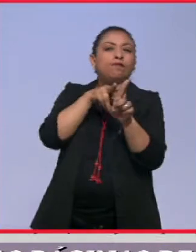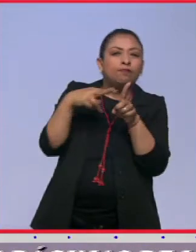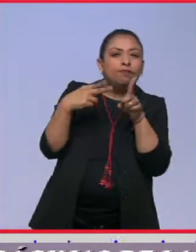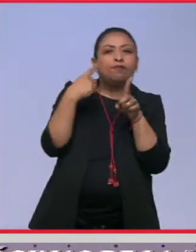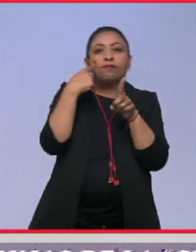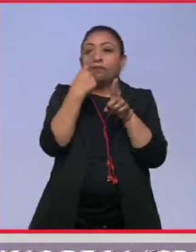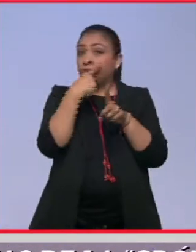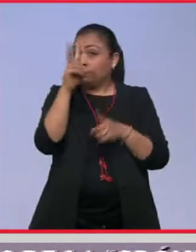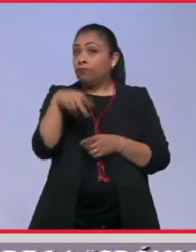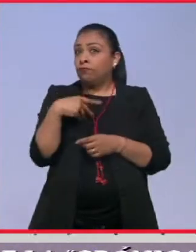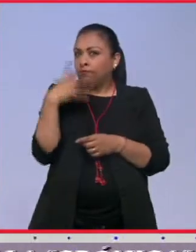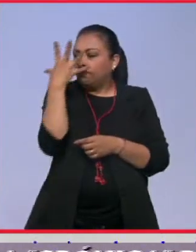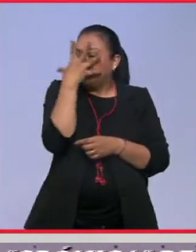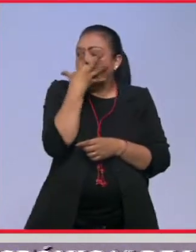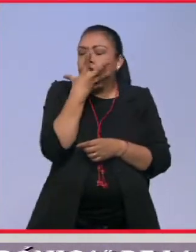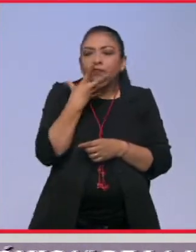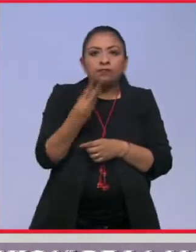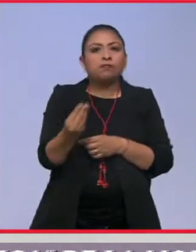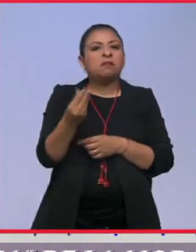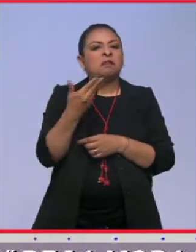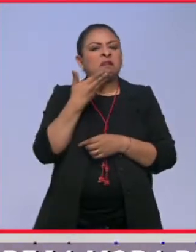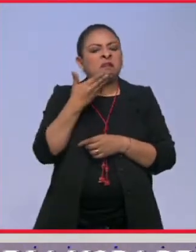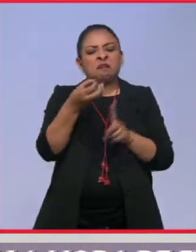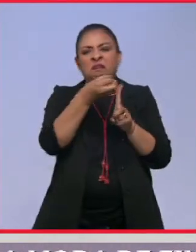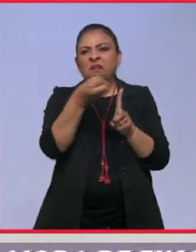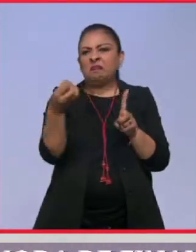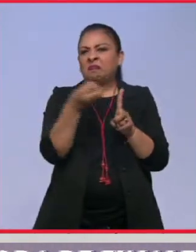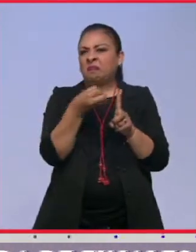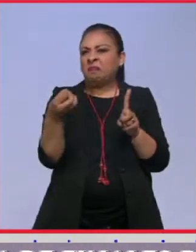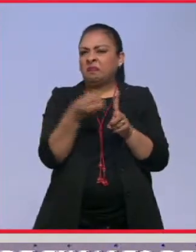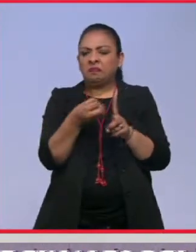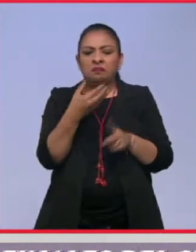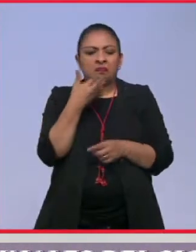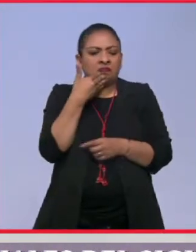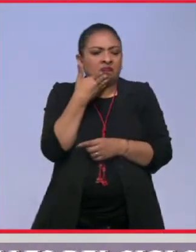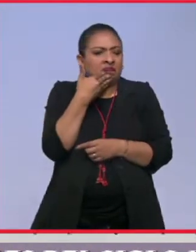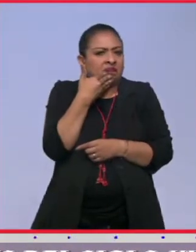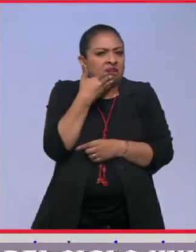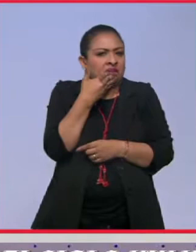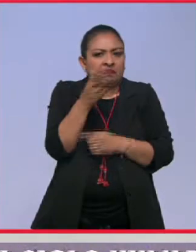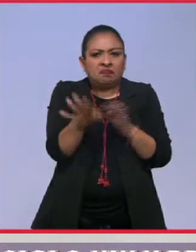bastante fascinante, muy bien redactado. El libro